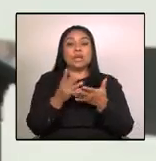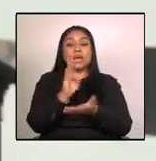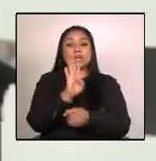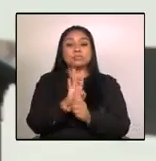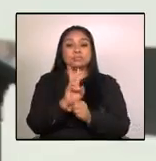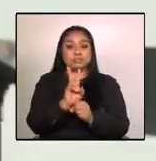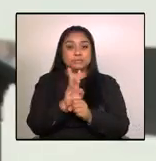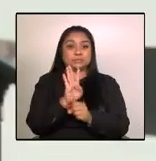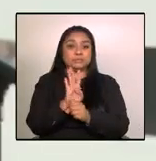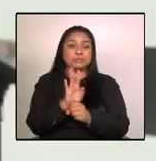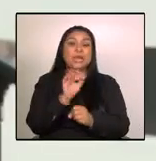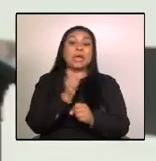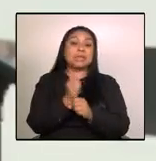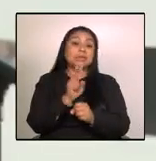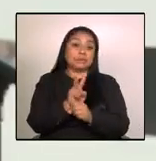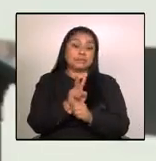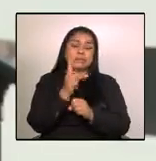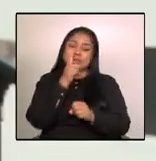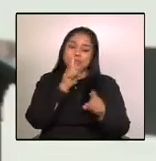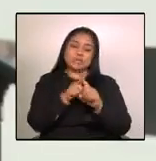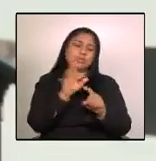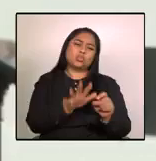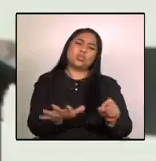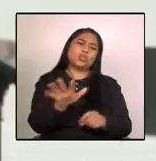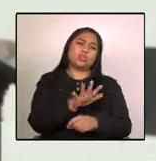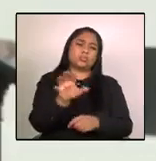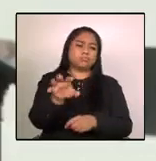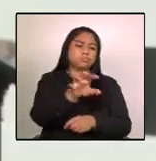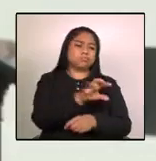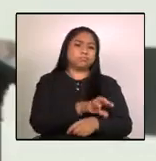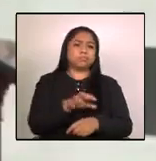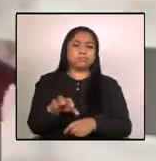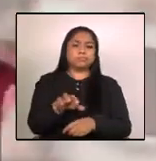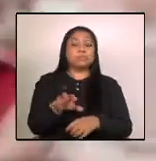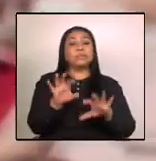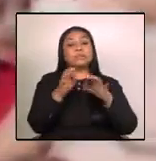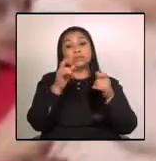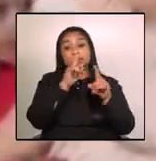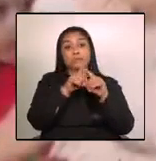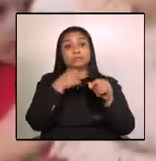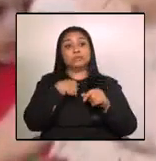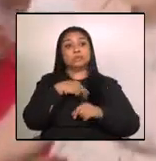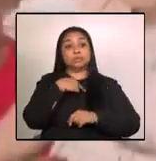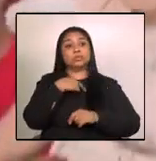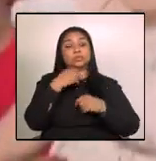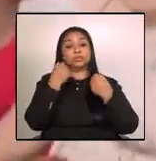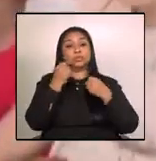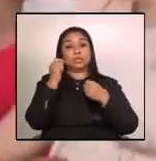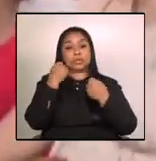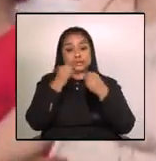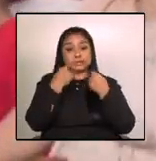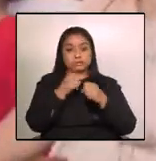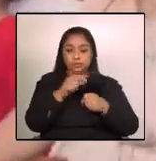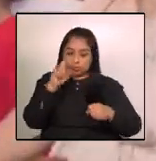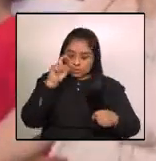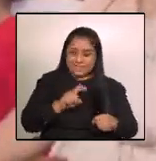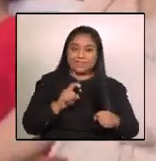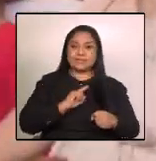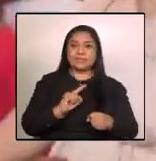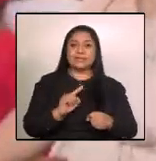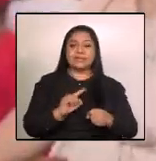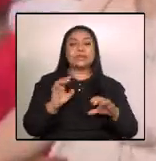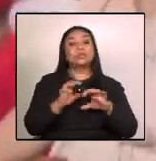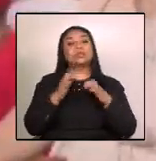Verapaces, a toda la región. Yo creo que estamos haciendo lo que hay que hacer como debe ser. Así es